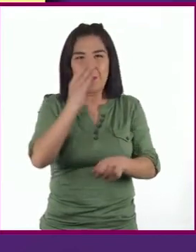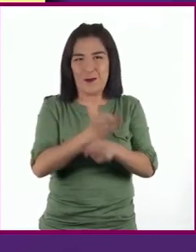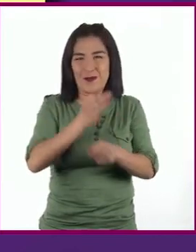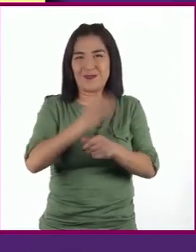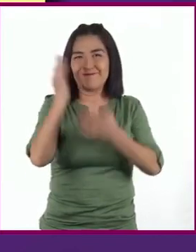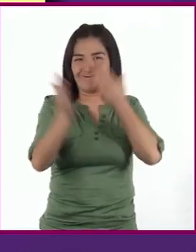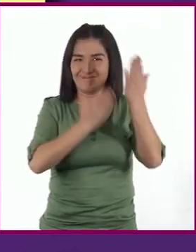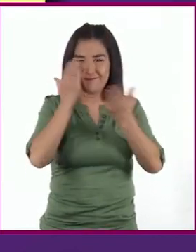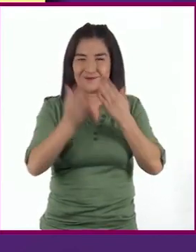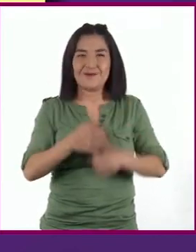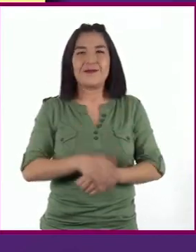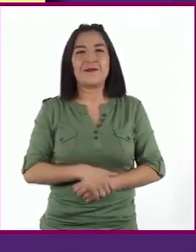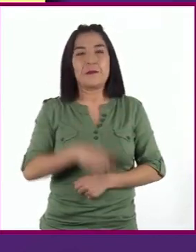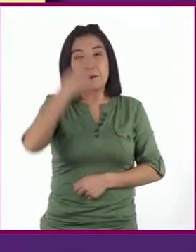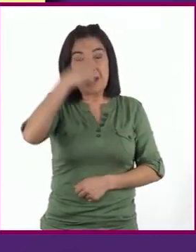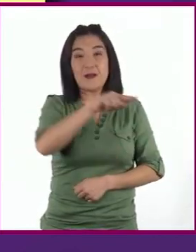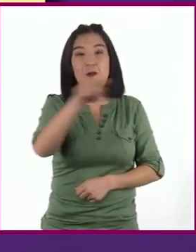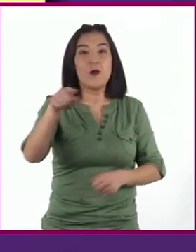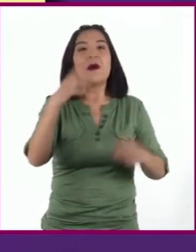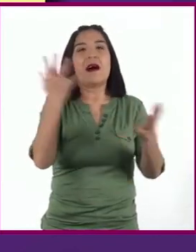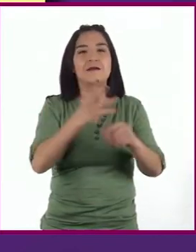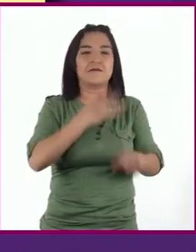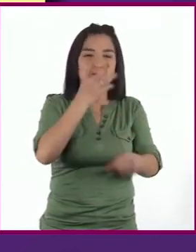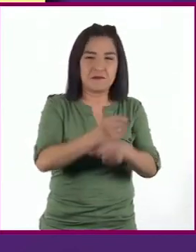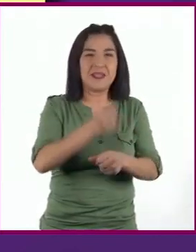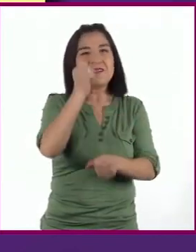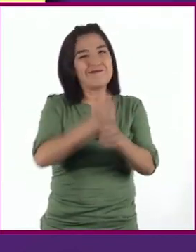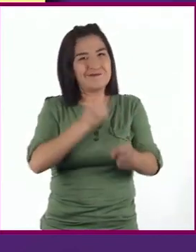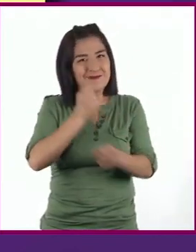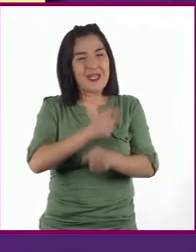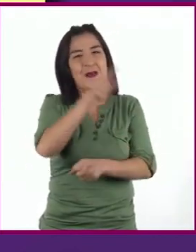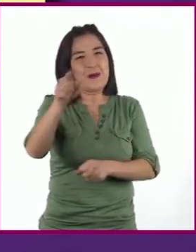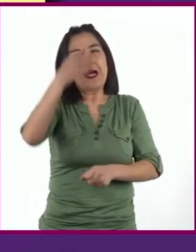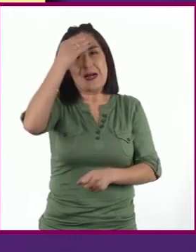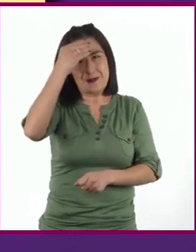estudiamos hoy, para que lo resuelvan y practiquen lo que aprendieron.